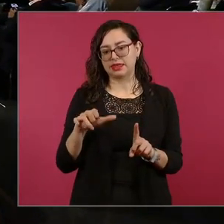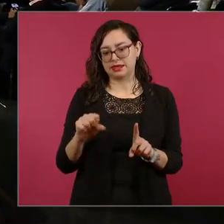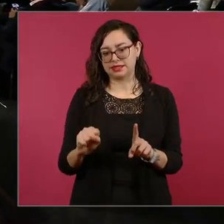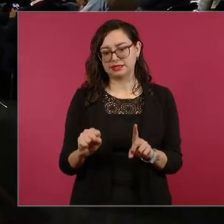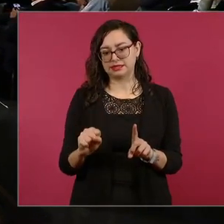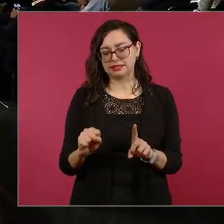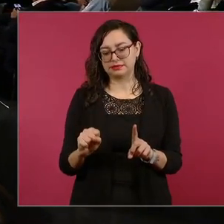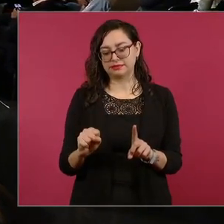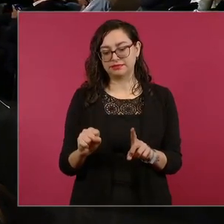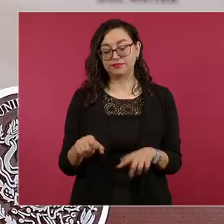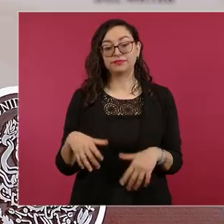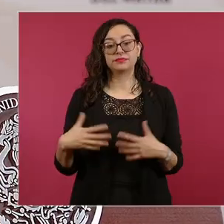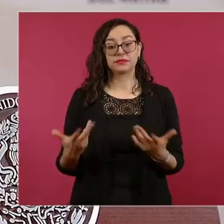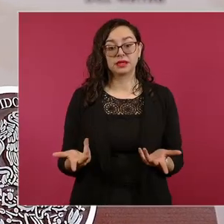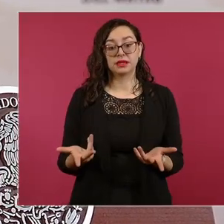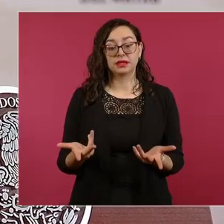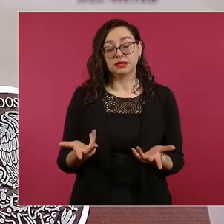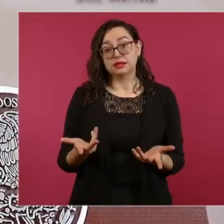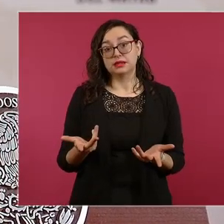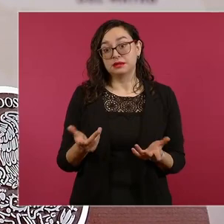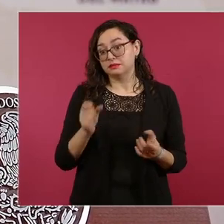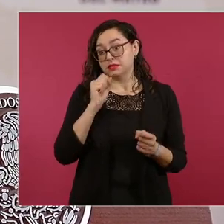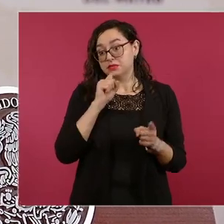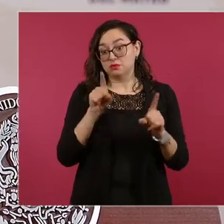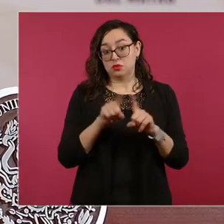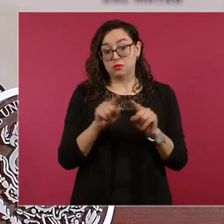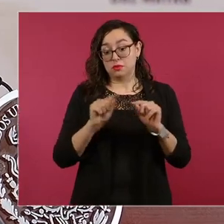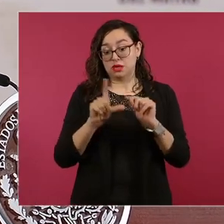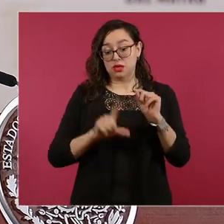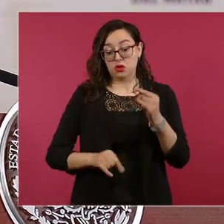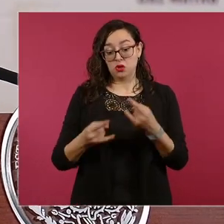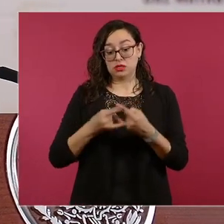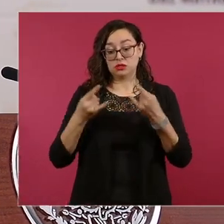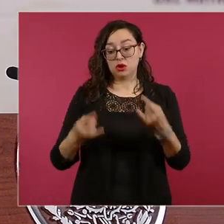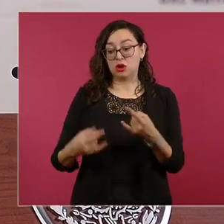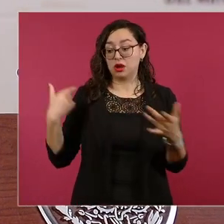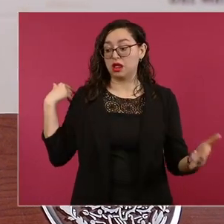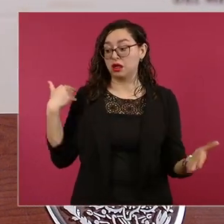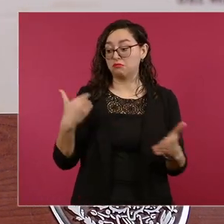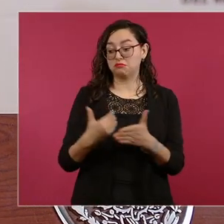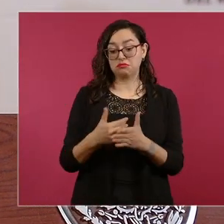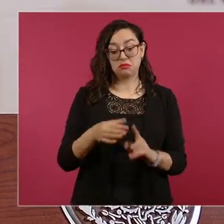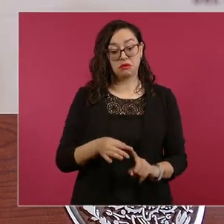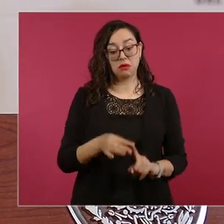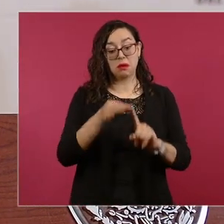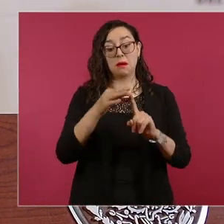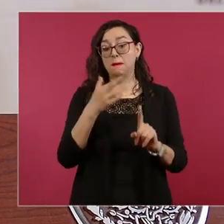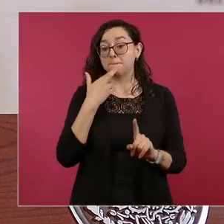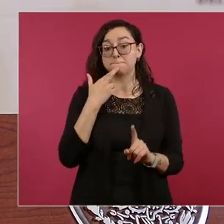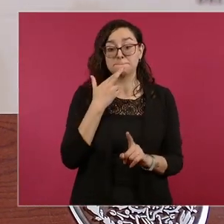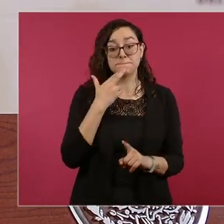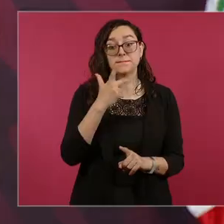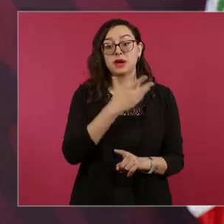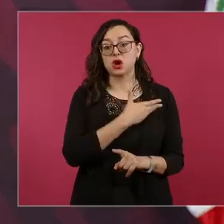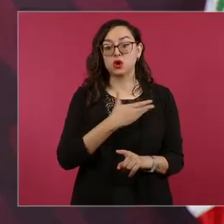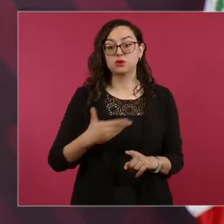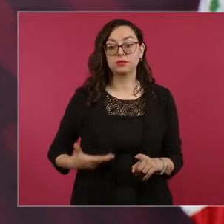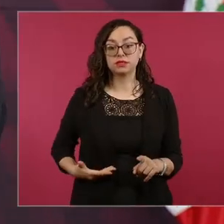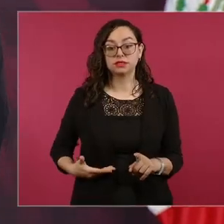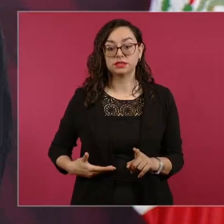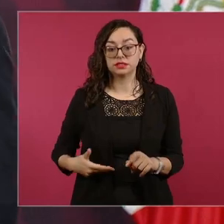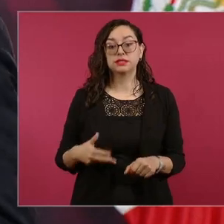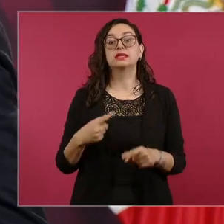sin duda, es el que nace